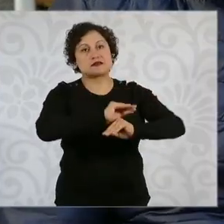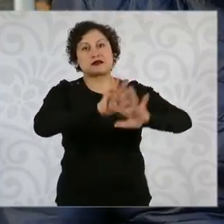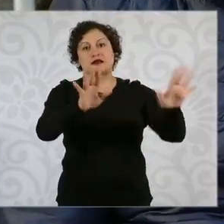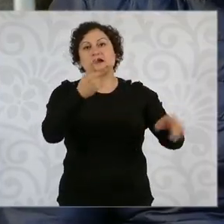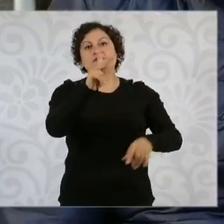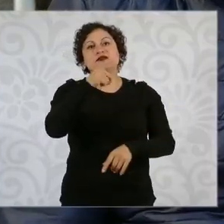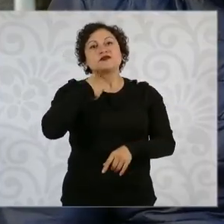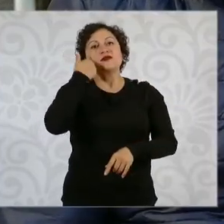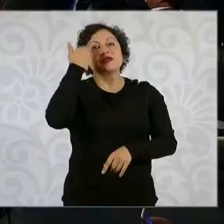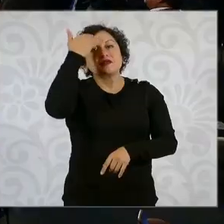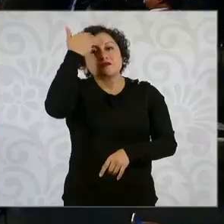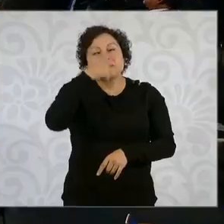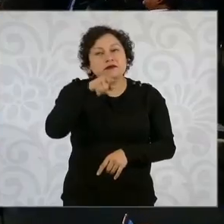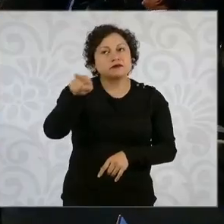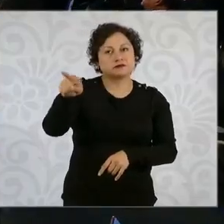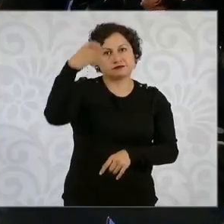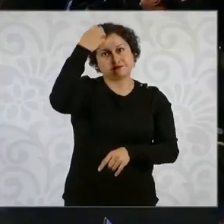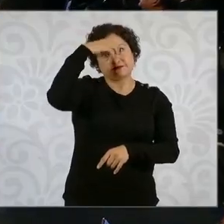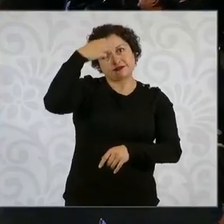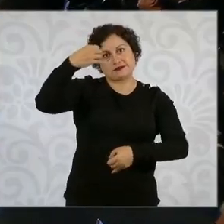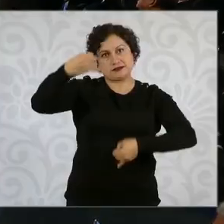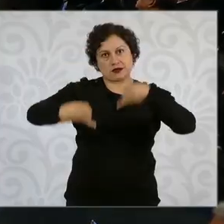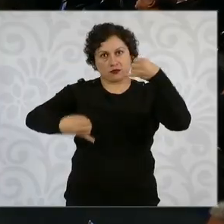jurista el que nos pueda comentar ese tema.